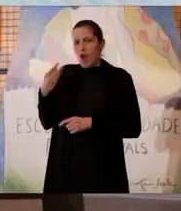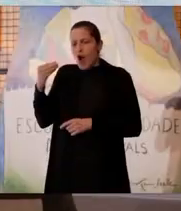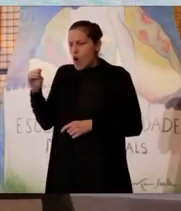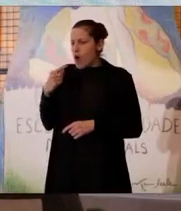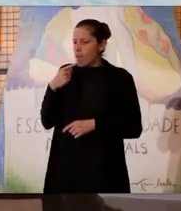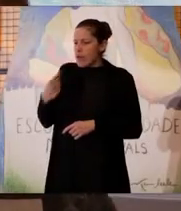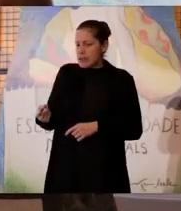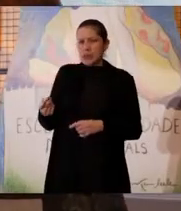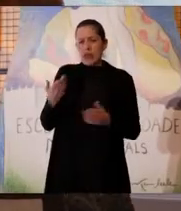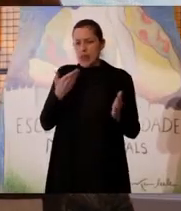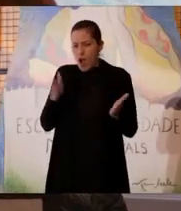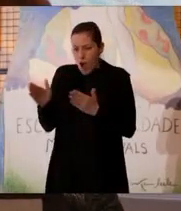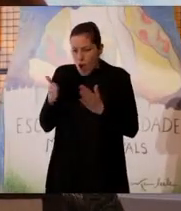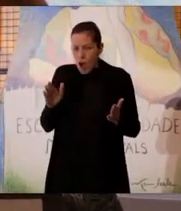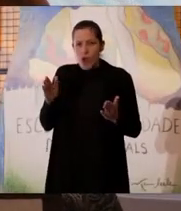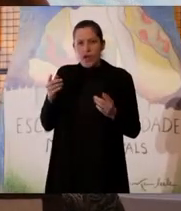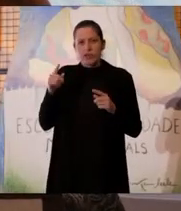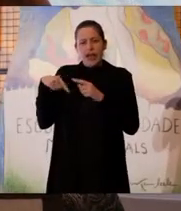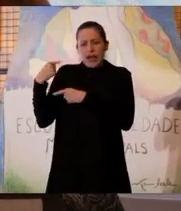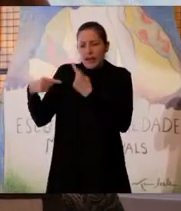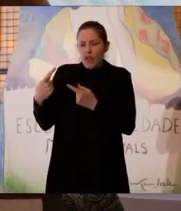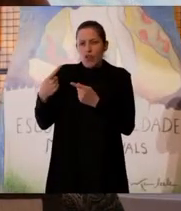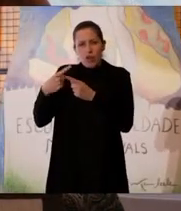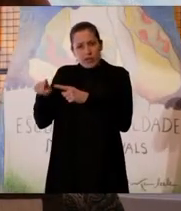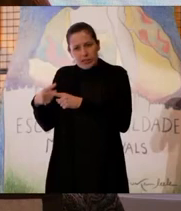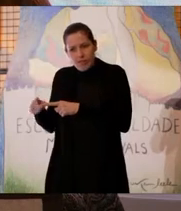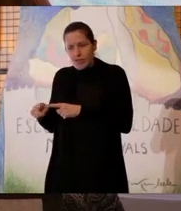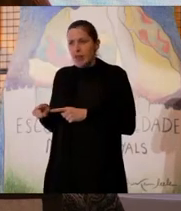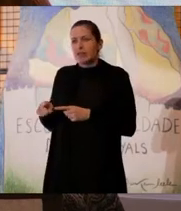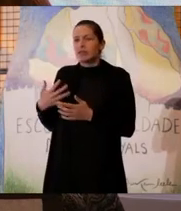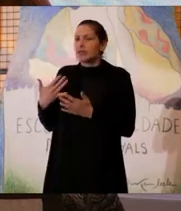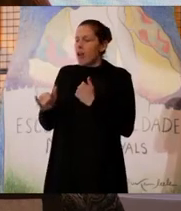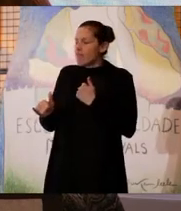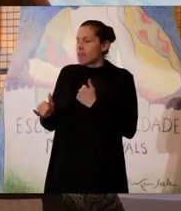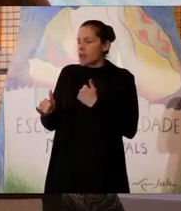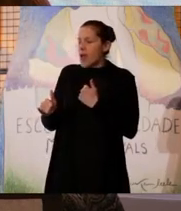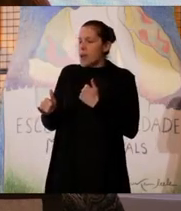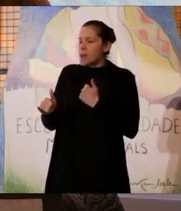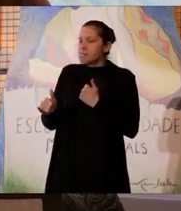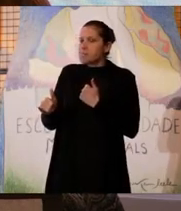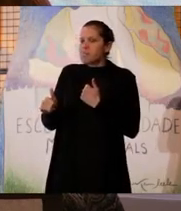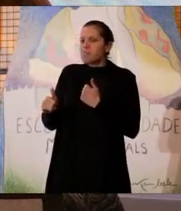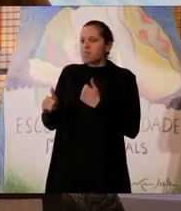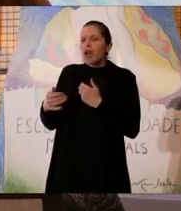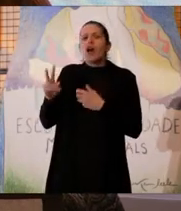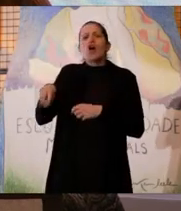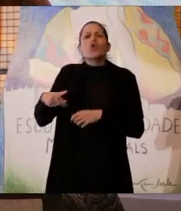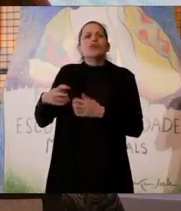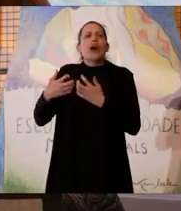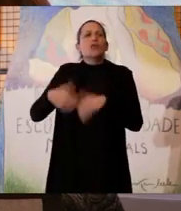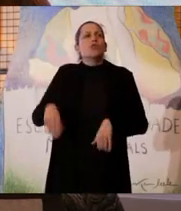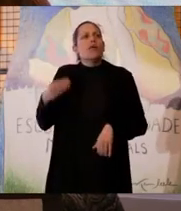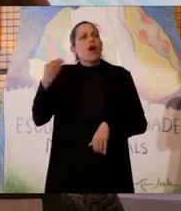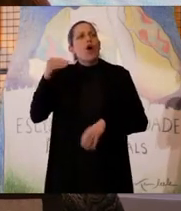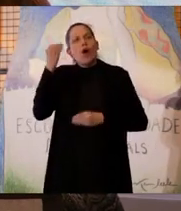diferentes generaciones incorporan nuevos puntos de vista no quiere decir que sea automático que las jóvenes piensan esto qué tal porque tú eres joven pero creo que